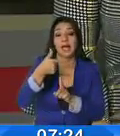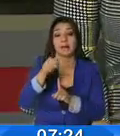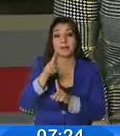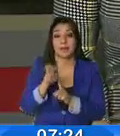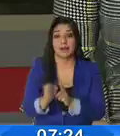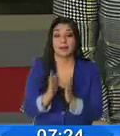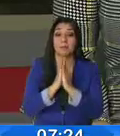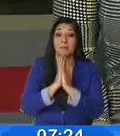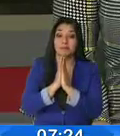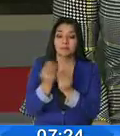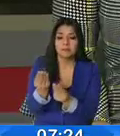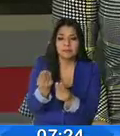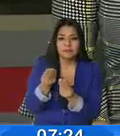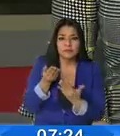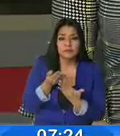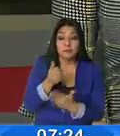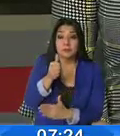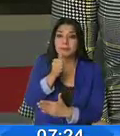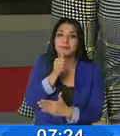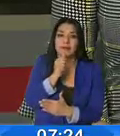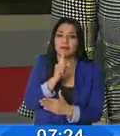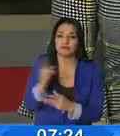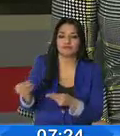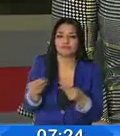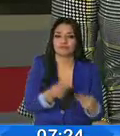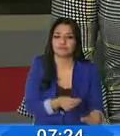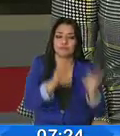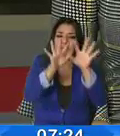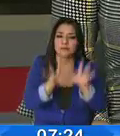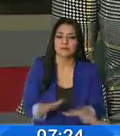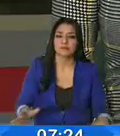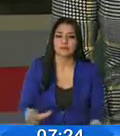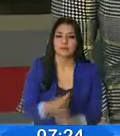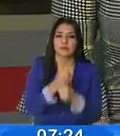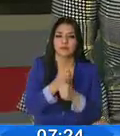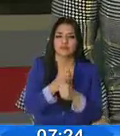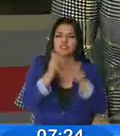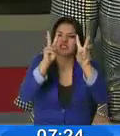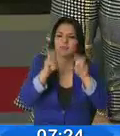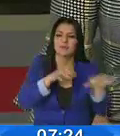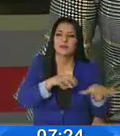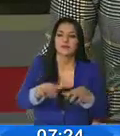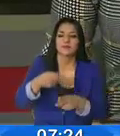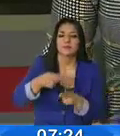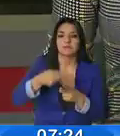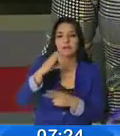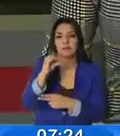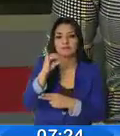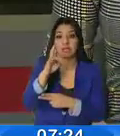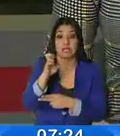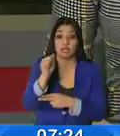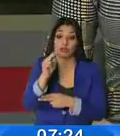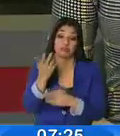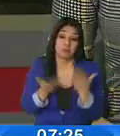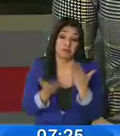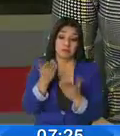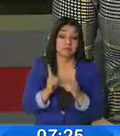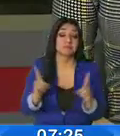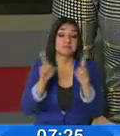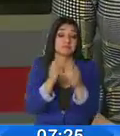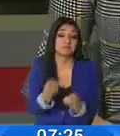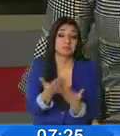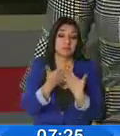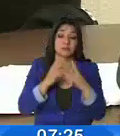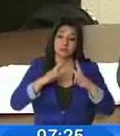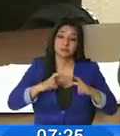pidió desclasificar información de la SENAIN en torno a la Operación Caminito, misma que podría contener datos importantes para esta